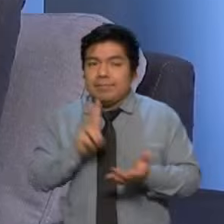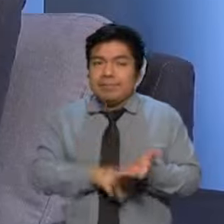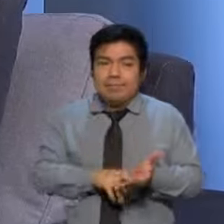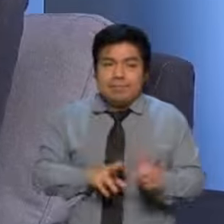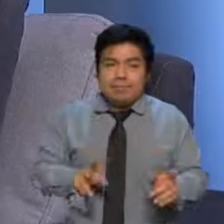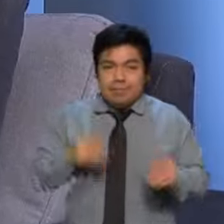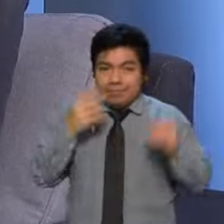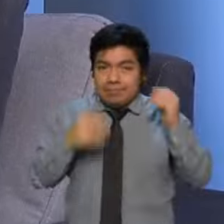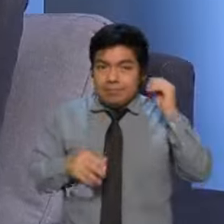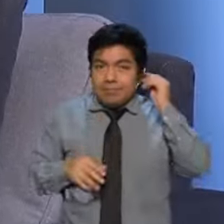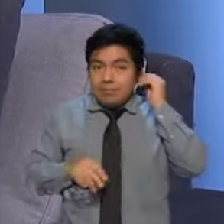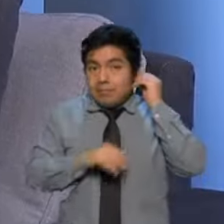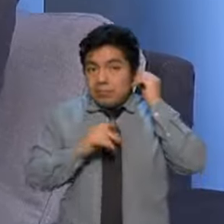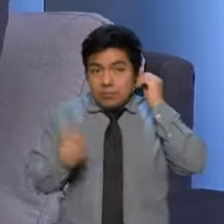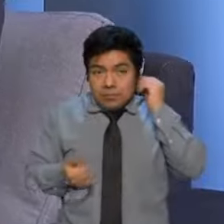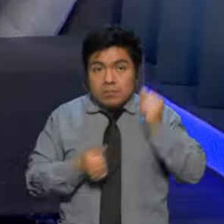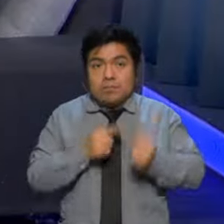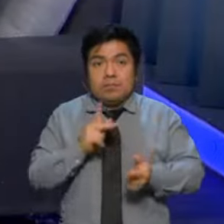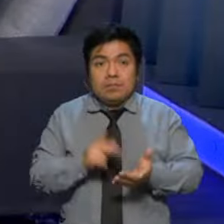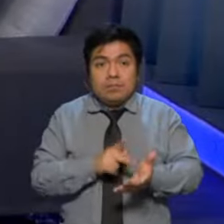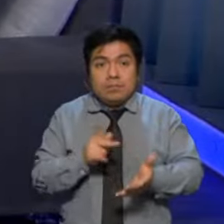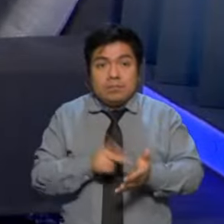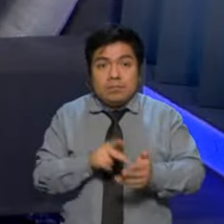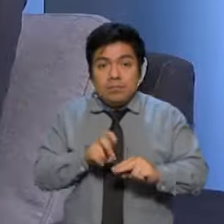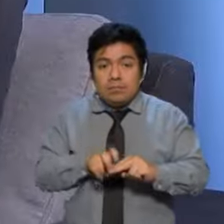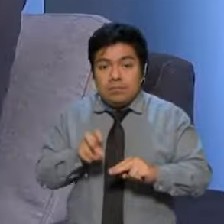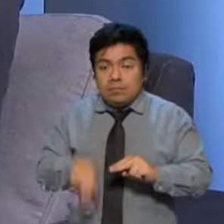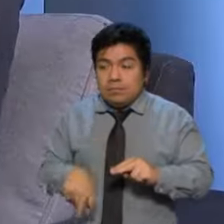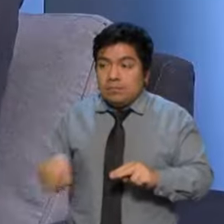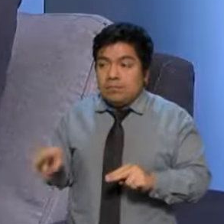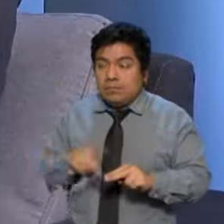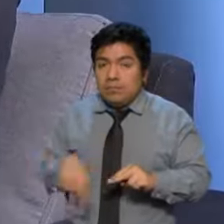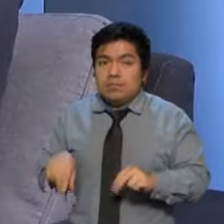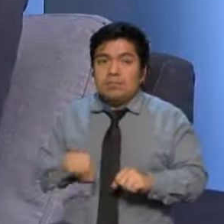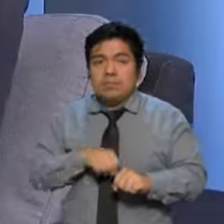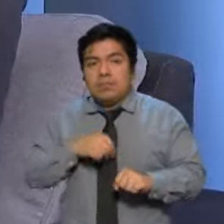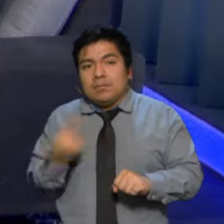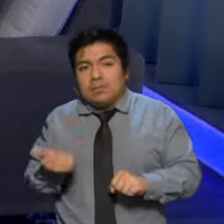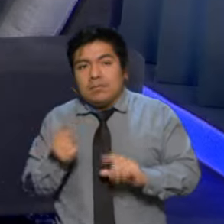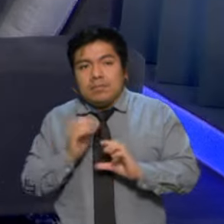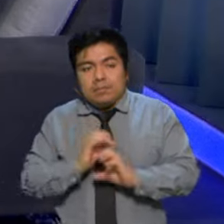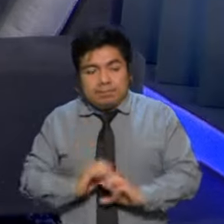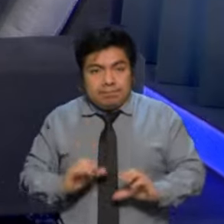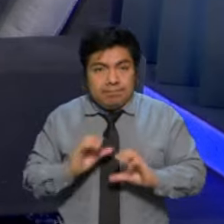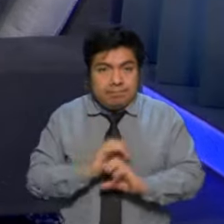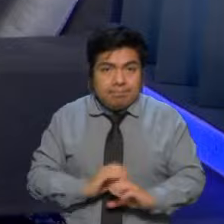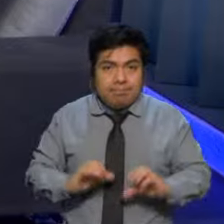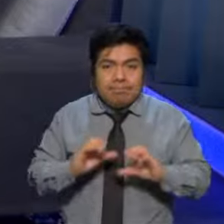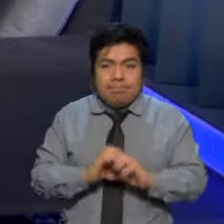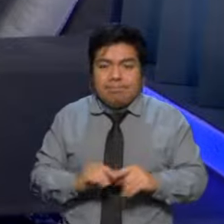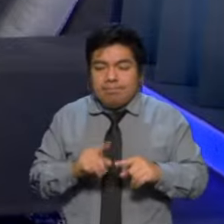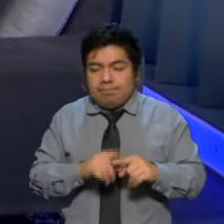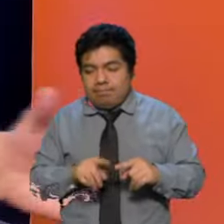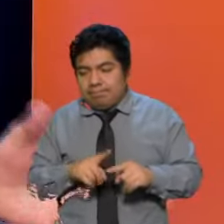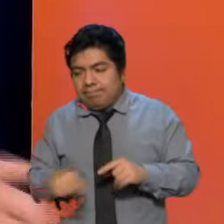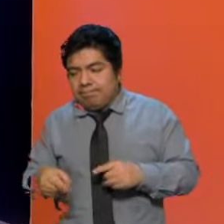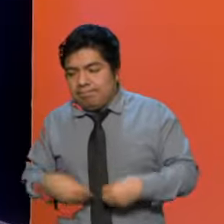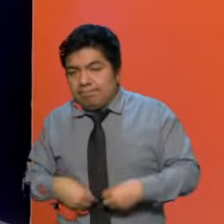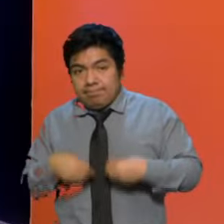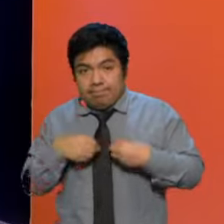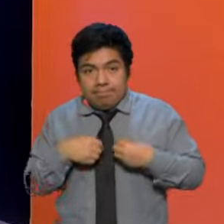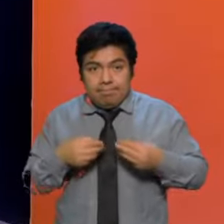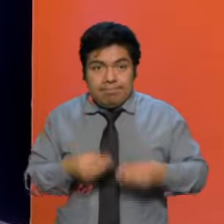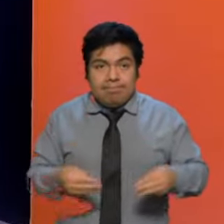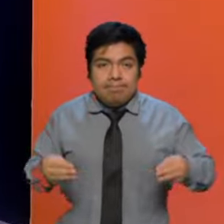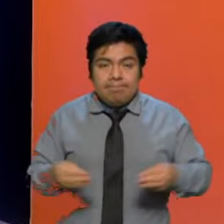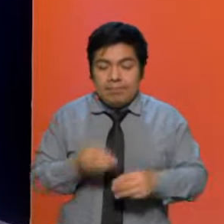mouse. Y luego te bajas y en la lonchería traen otra rolita. Exactamente, sí. Es un soundtrack de vida que vamos a acompañar.